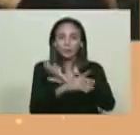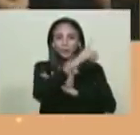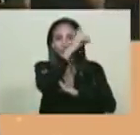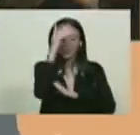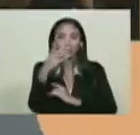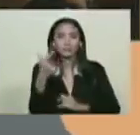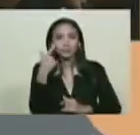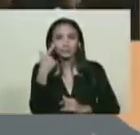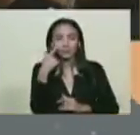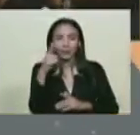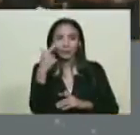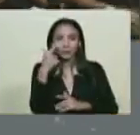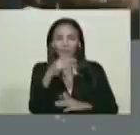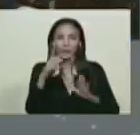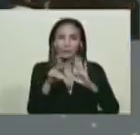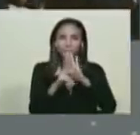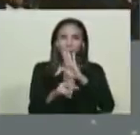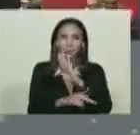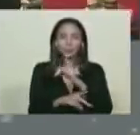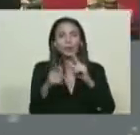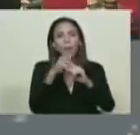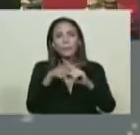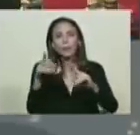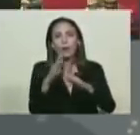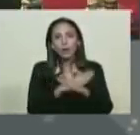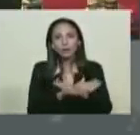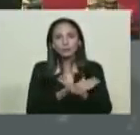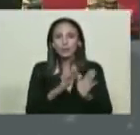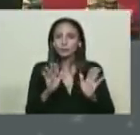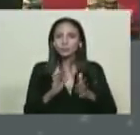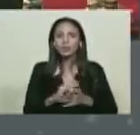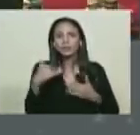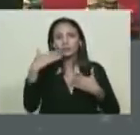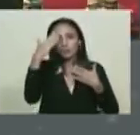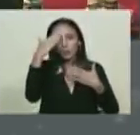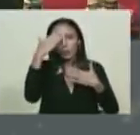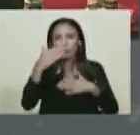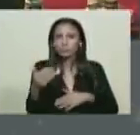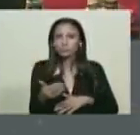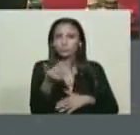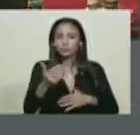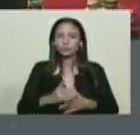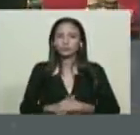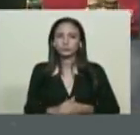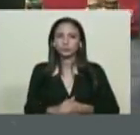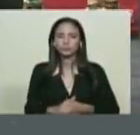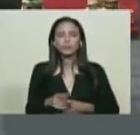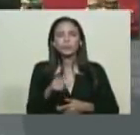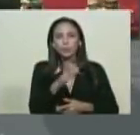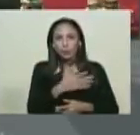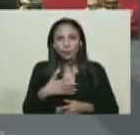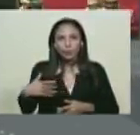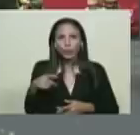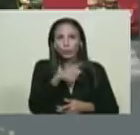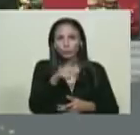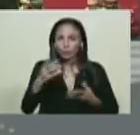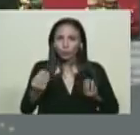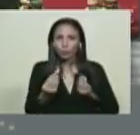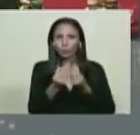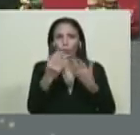pierdan. Pero yo antes de despedir quiero enviar un saludo. Quiero que ustedes me acompañen en este